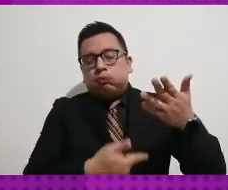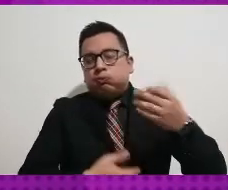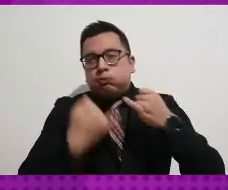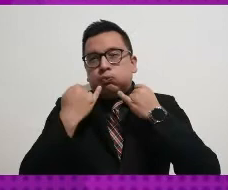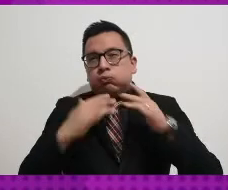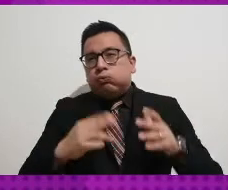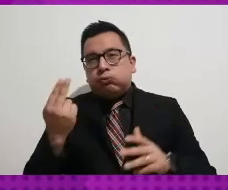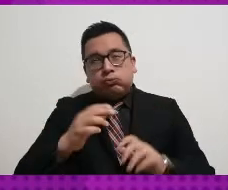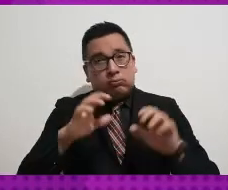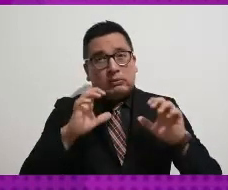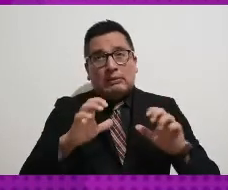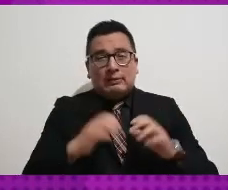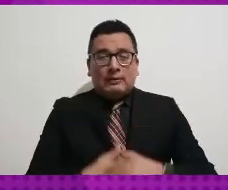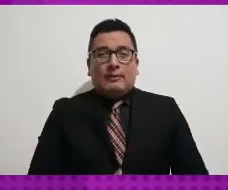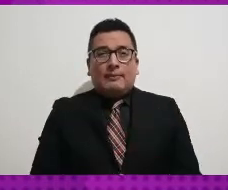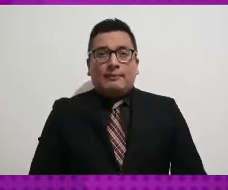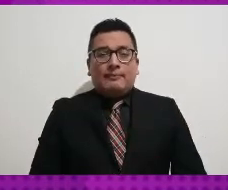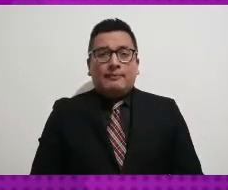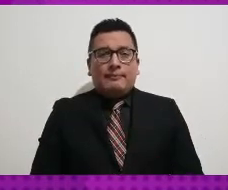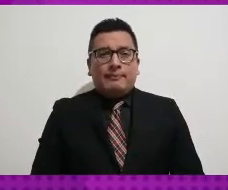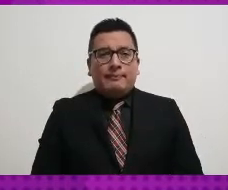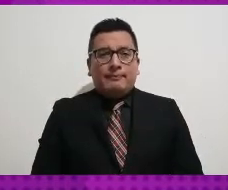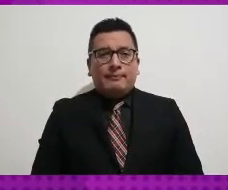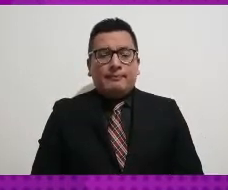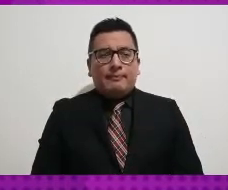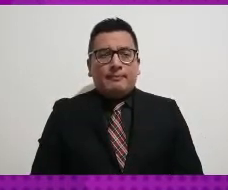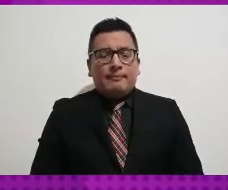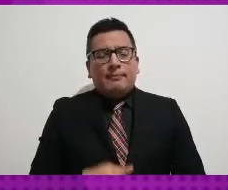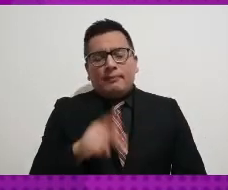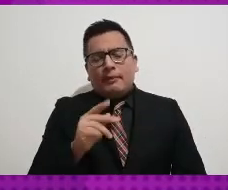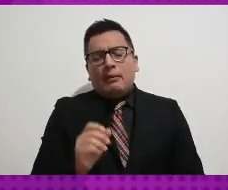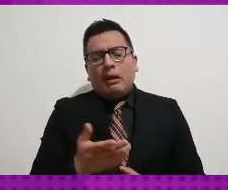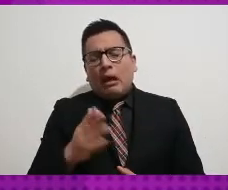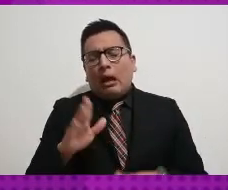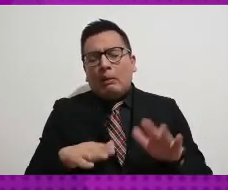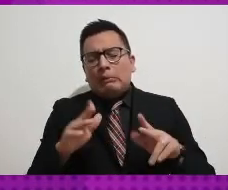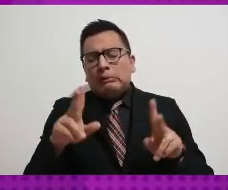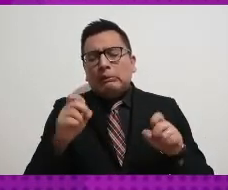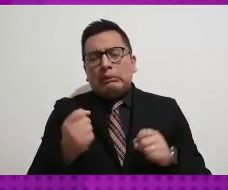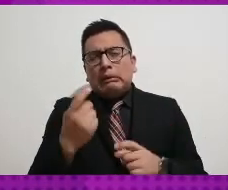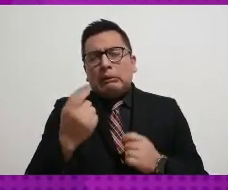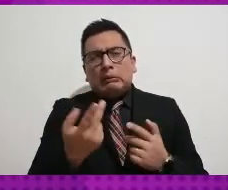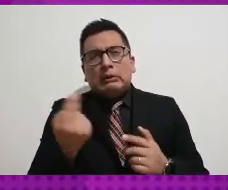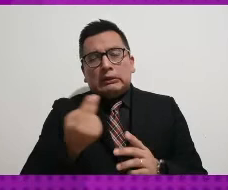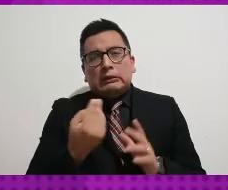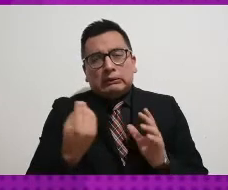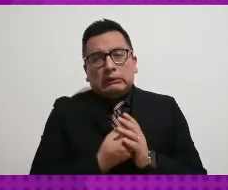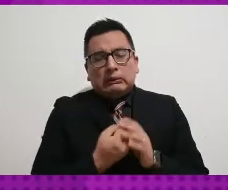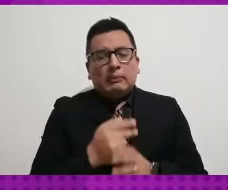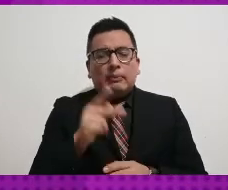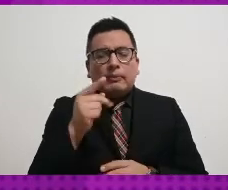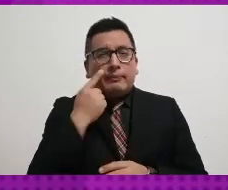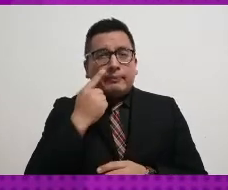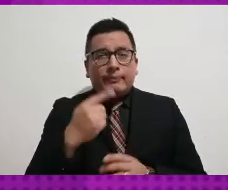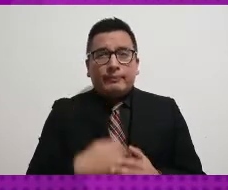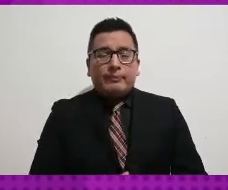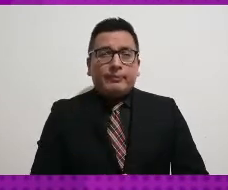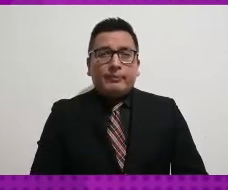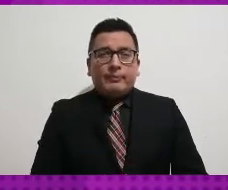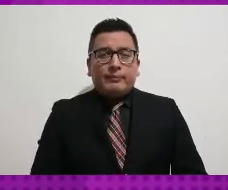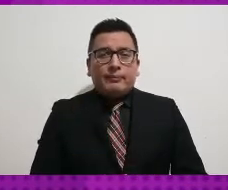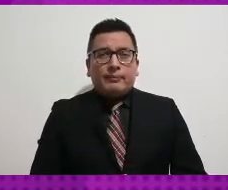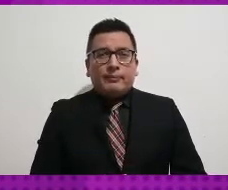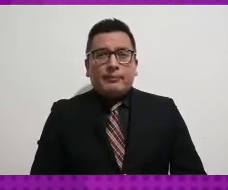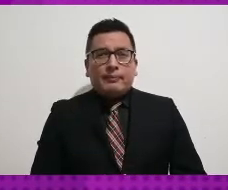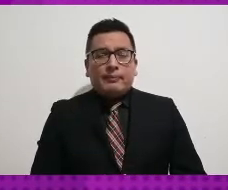lineamientos, porque bueno, habrá temas que no se regulan, inclusive hay algunos supuestos en los que se